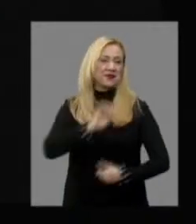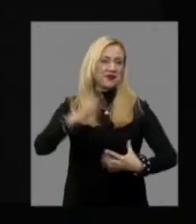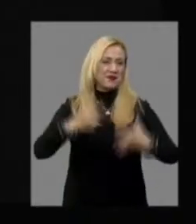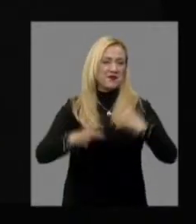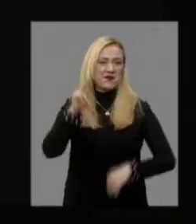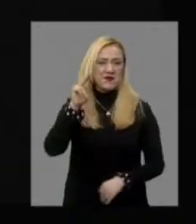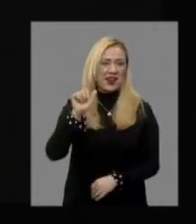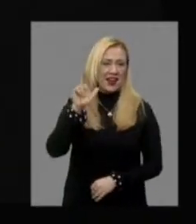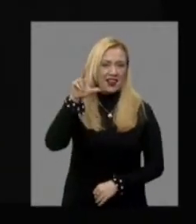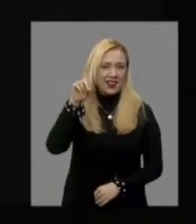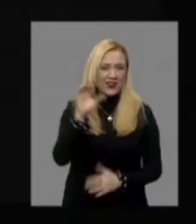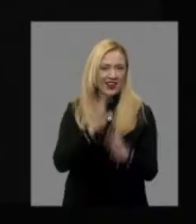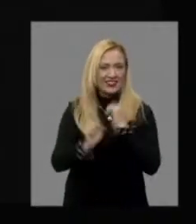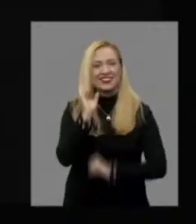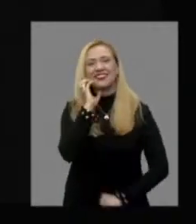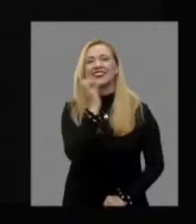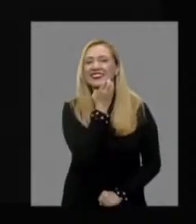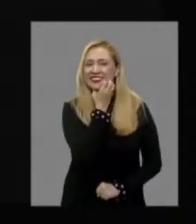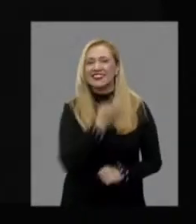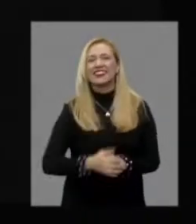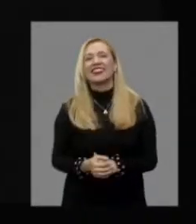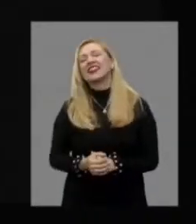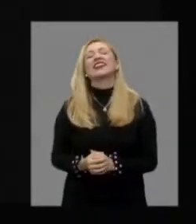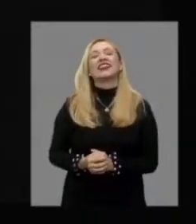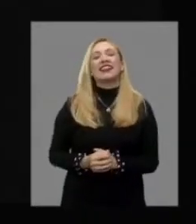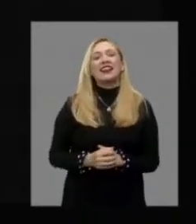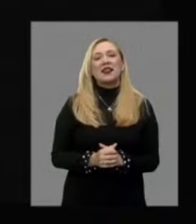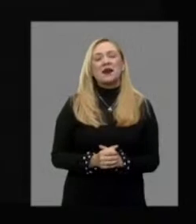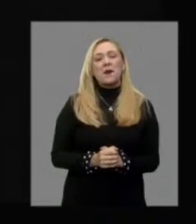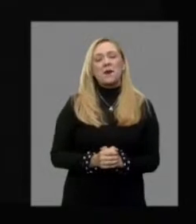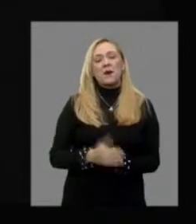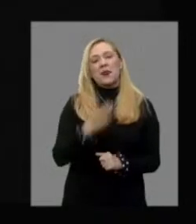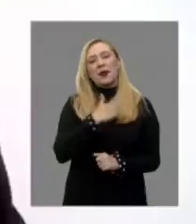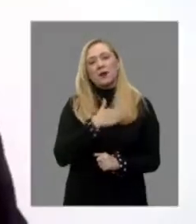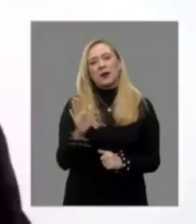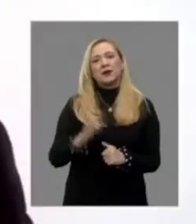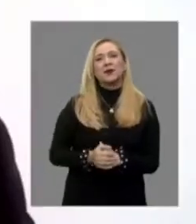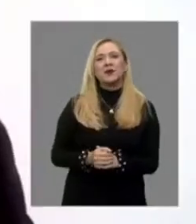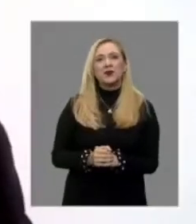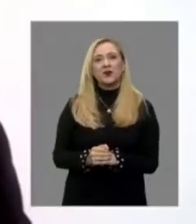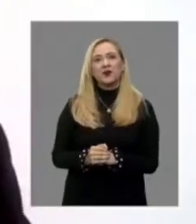Mario Pardo Rebolledo. Bueno,